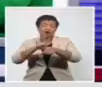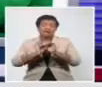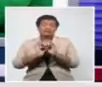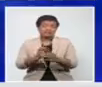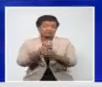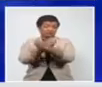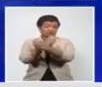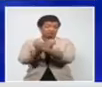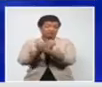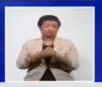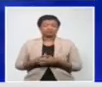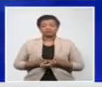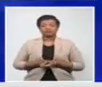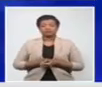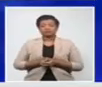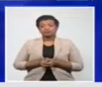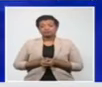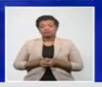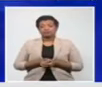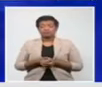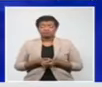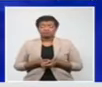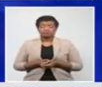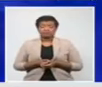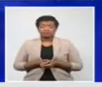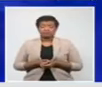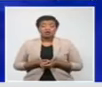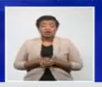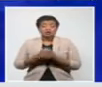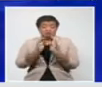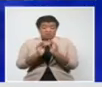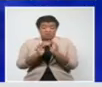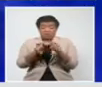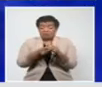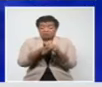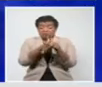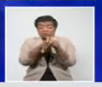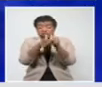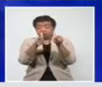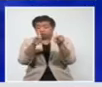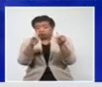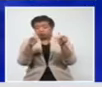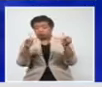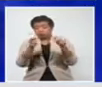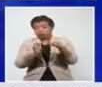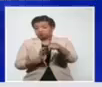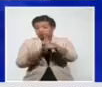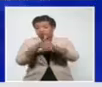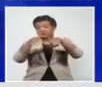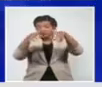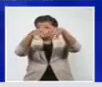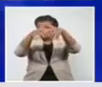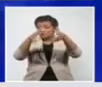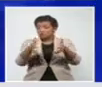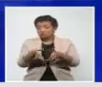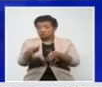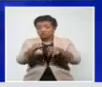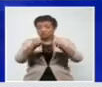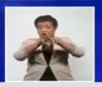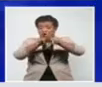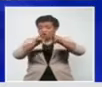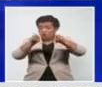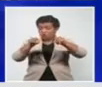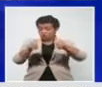pues incremento, lamentablemente es letal. un incremento sostenido, doctor, en el mundo, también en Cuba, en los últimos días, en lo que va de